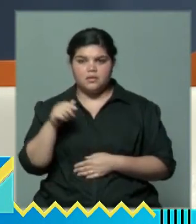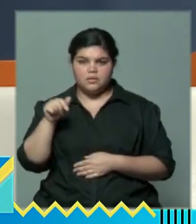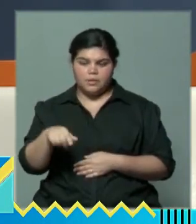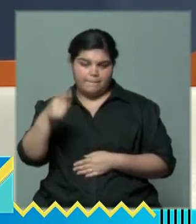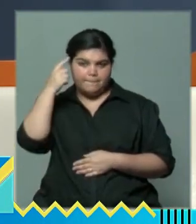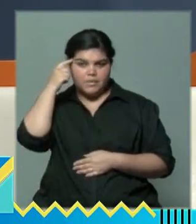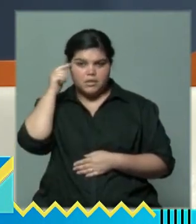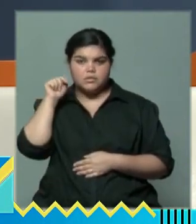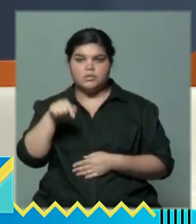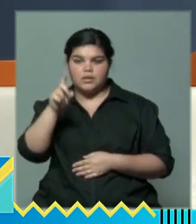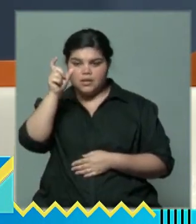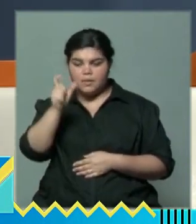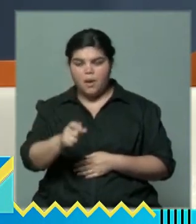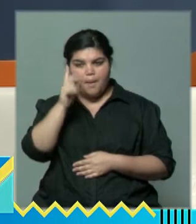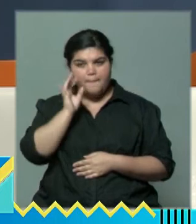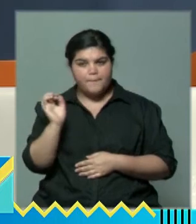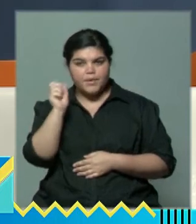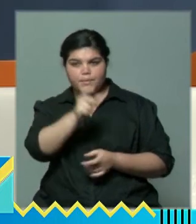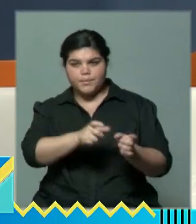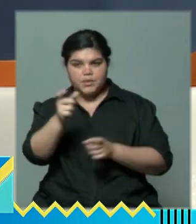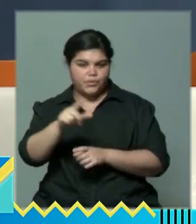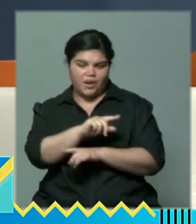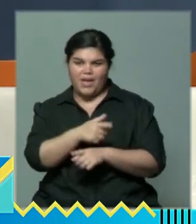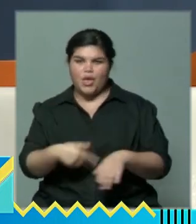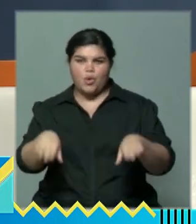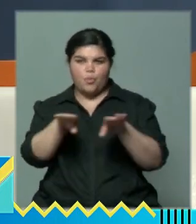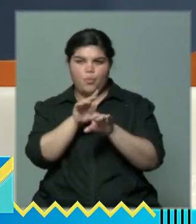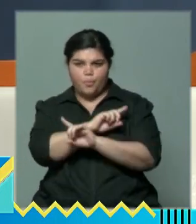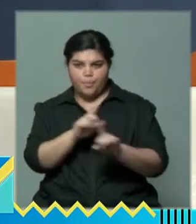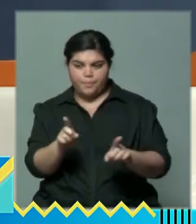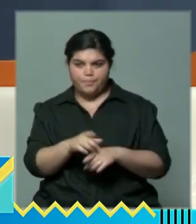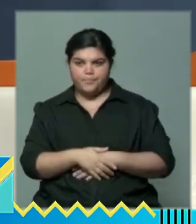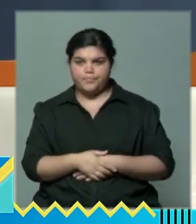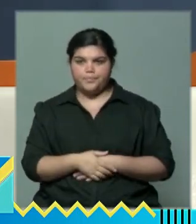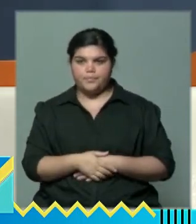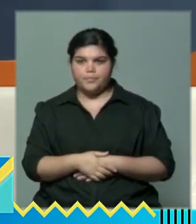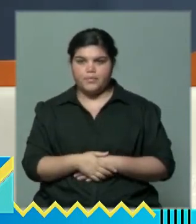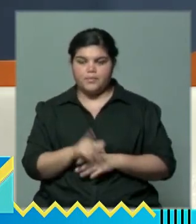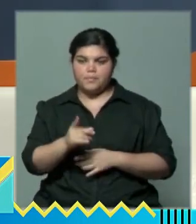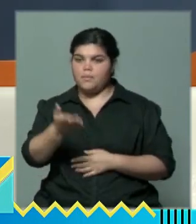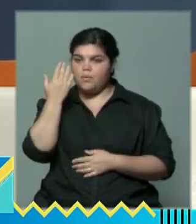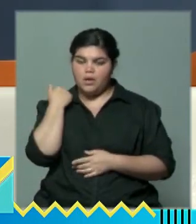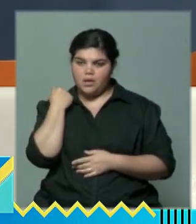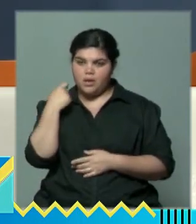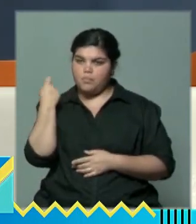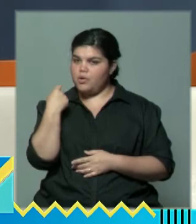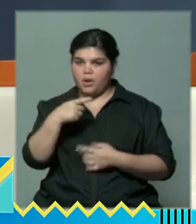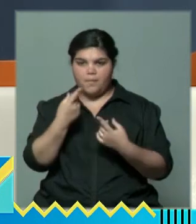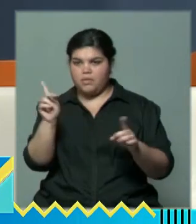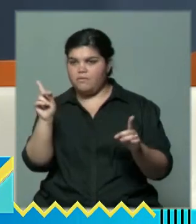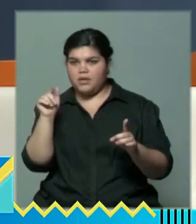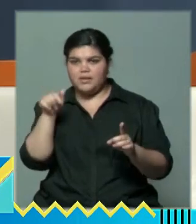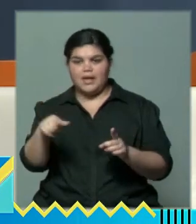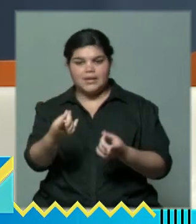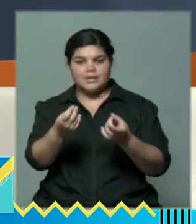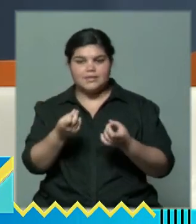en la concepción de la gente no es así, y que, como dije ayer en otro programa, hay que zamarrearlo un poco,